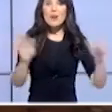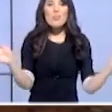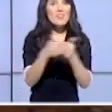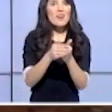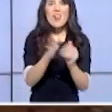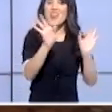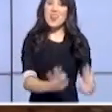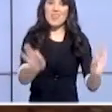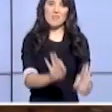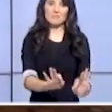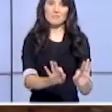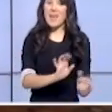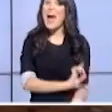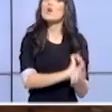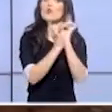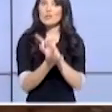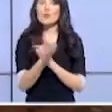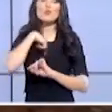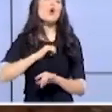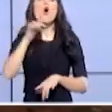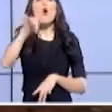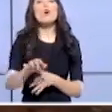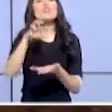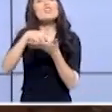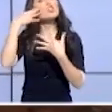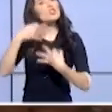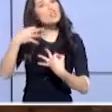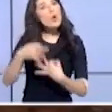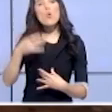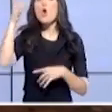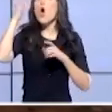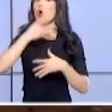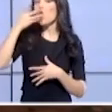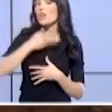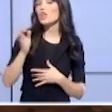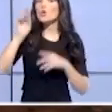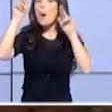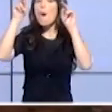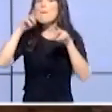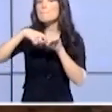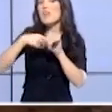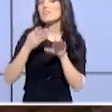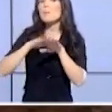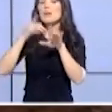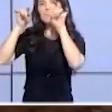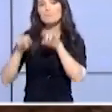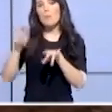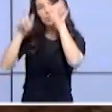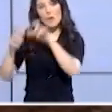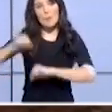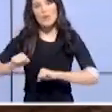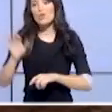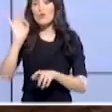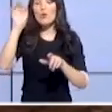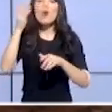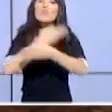lo necesitan por contra hoy tenemos más centros de salud colegios y plazas para nuestros mayores